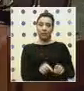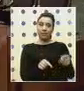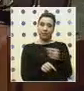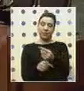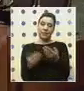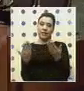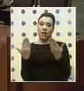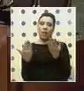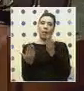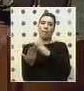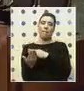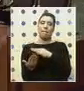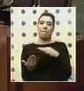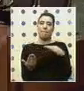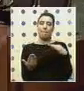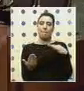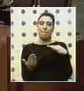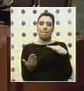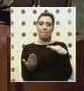saludar al ministro.